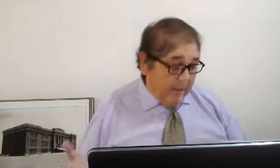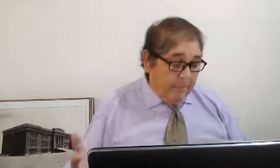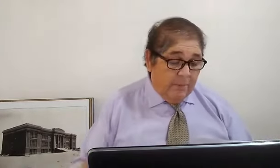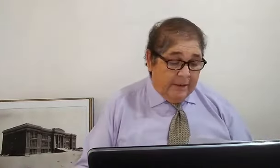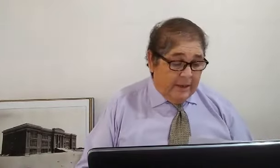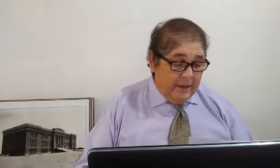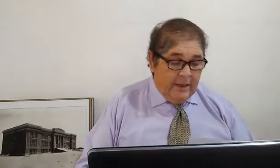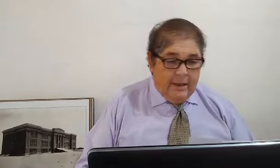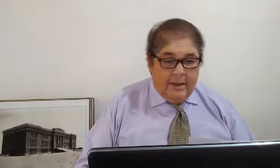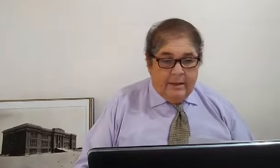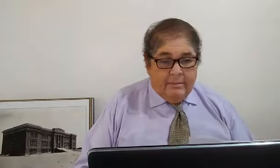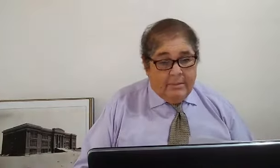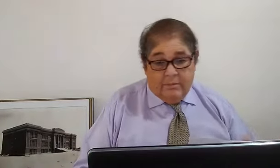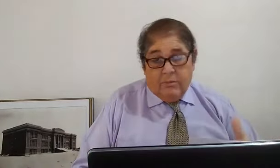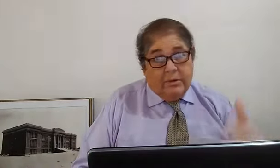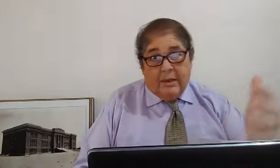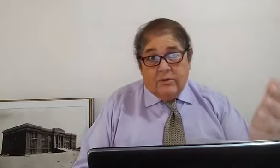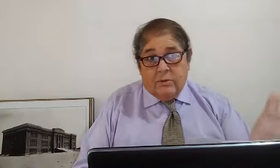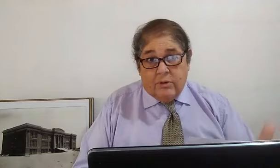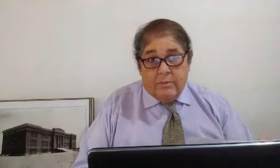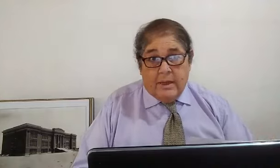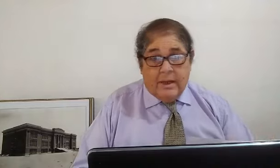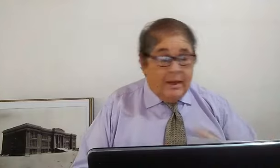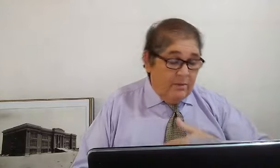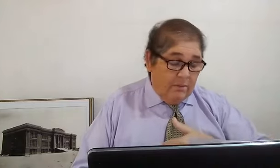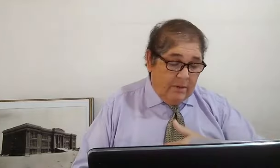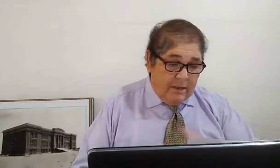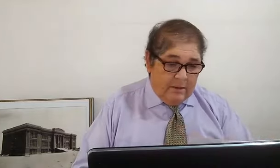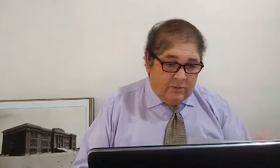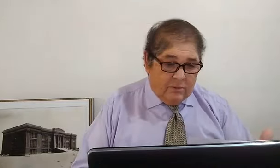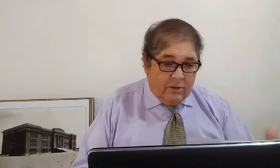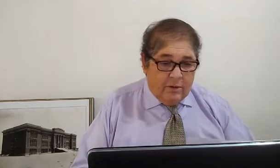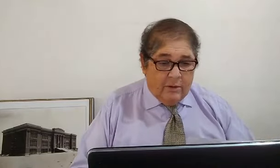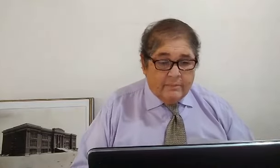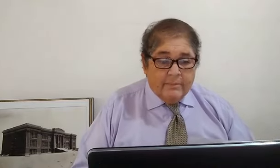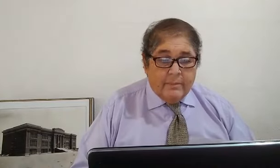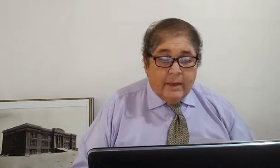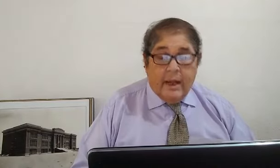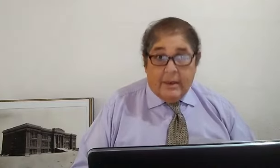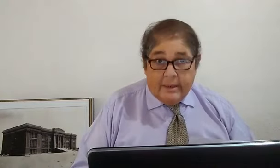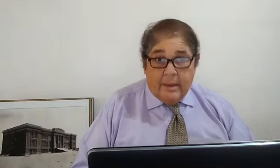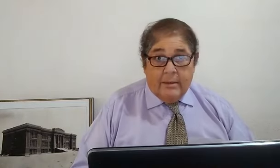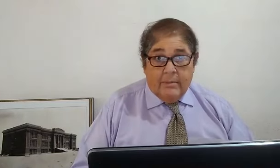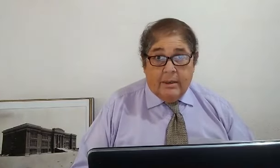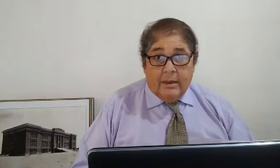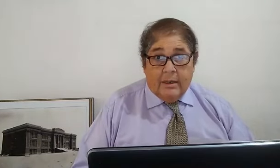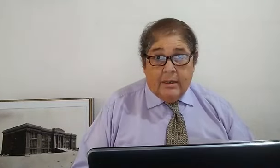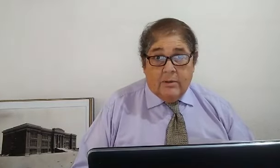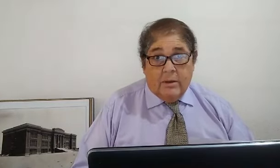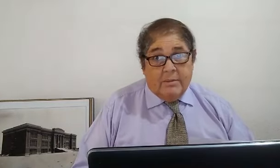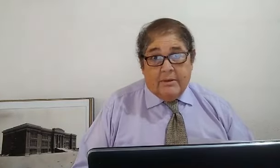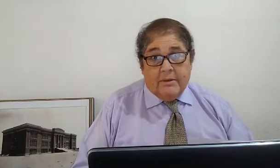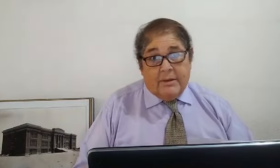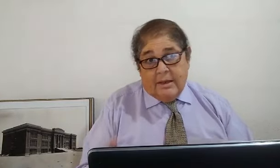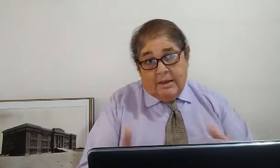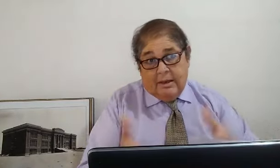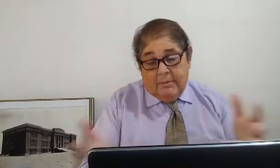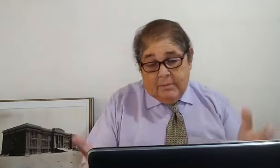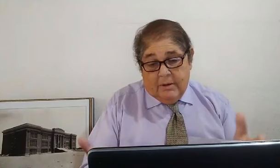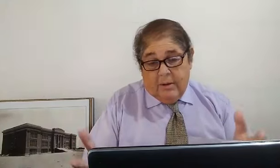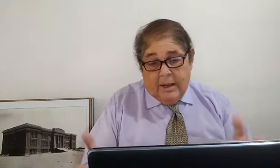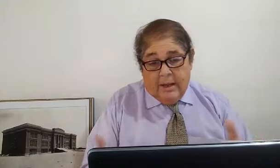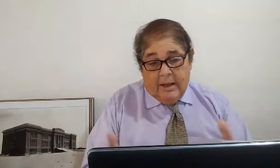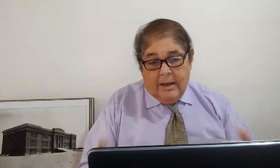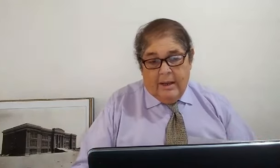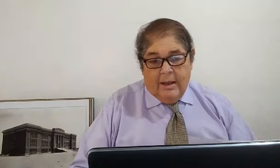de la República. Una discusión vieja, una discusión álgida que todavía existe y que,